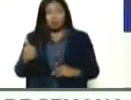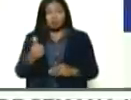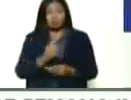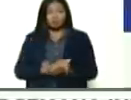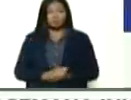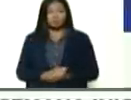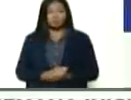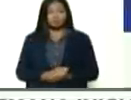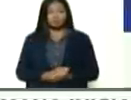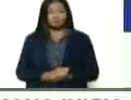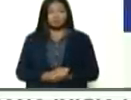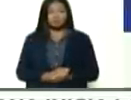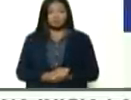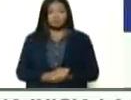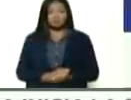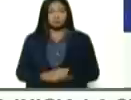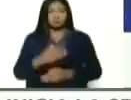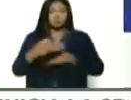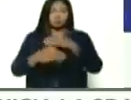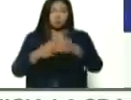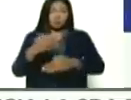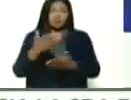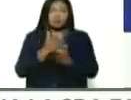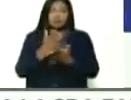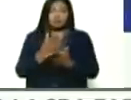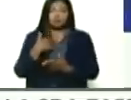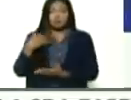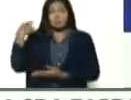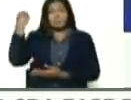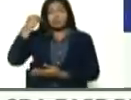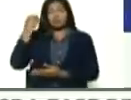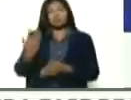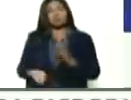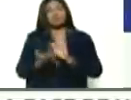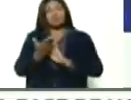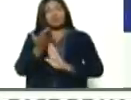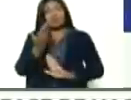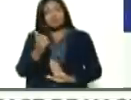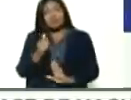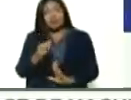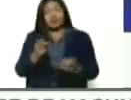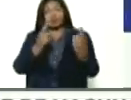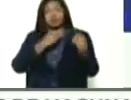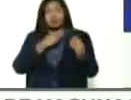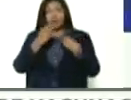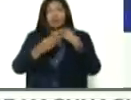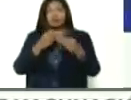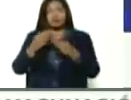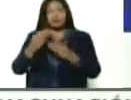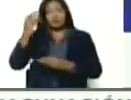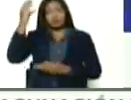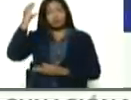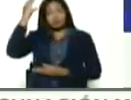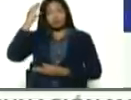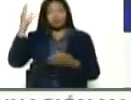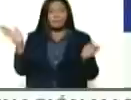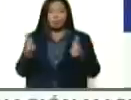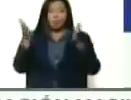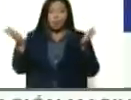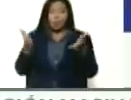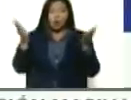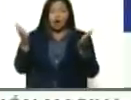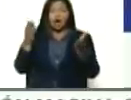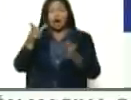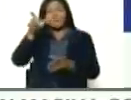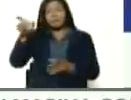permanentemente creo que es la tarea más importante que hay que hacer crear conciencia motivar a la gente que la gente